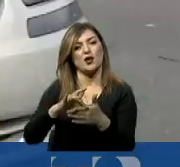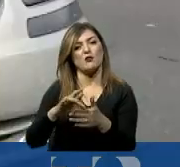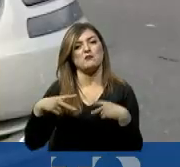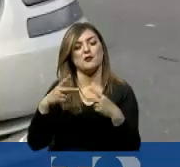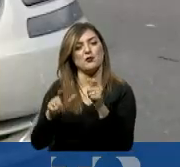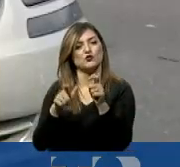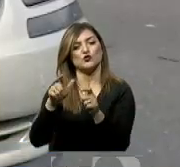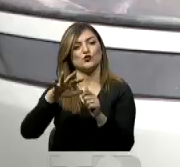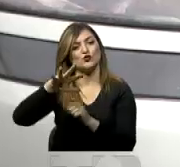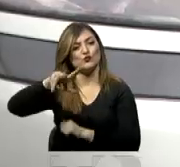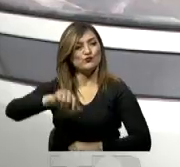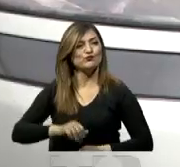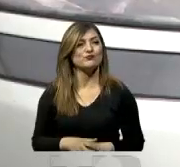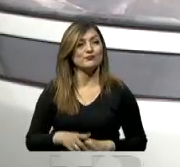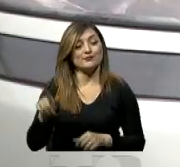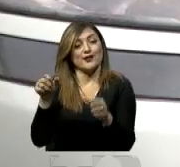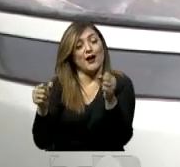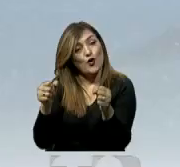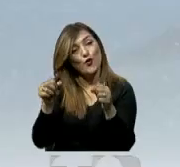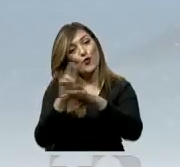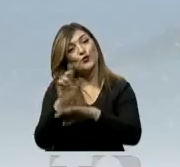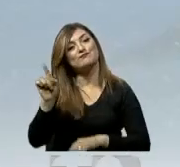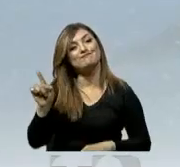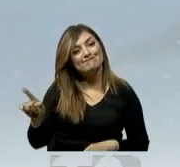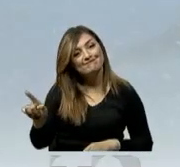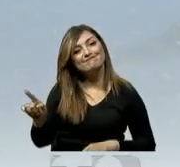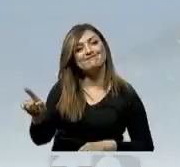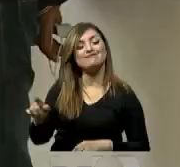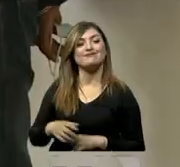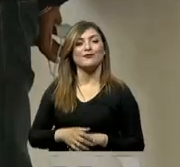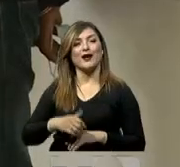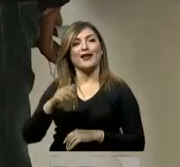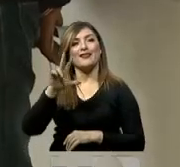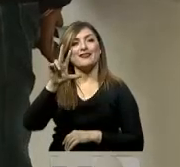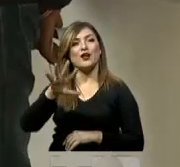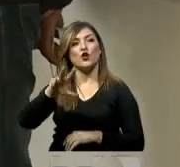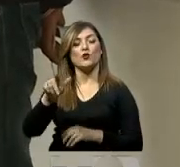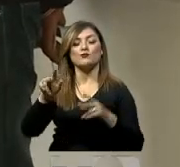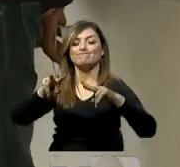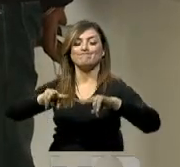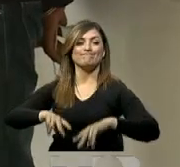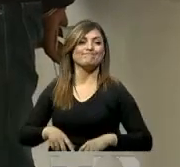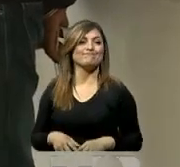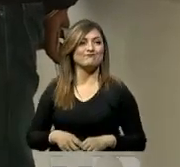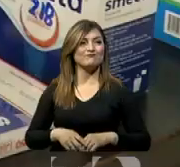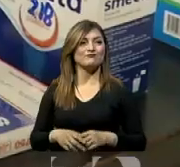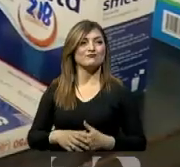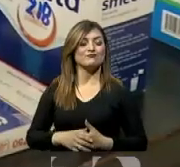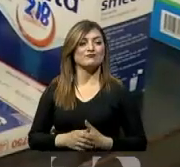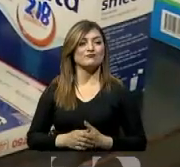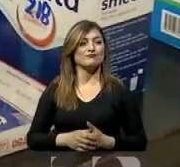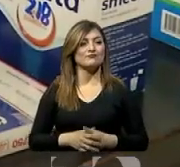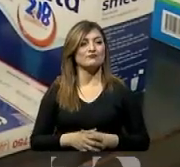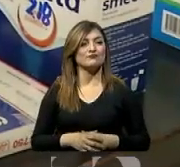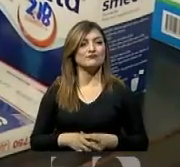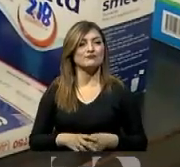ciudadanos. Además, se descubrió que el vehículo utilizado en ese robo estuvo en al menos otros 3 hechos delictivos reportados de este año. Alberto